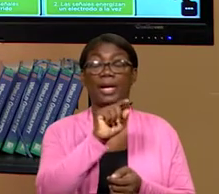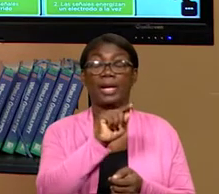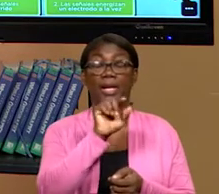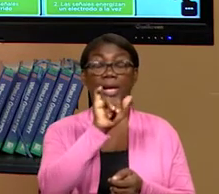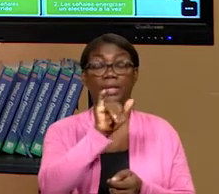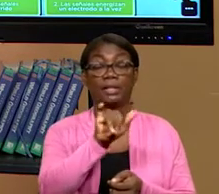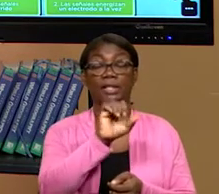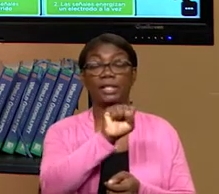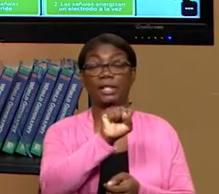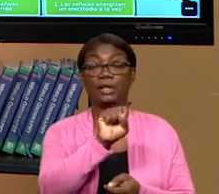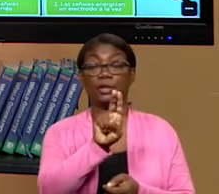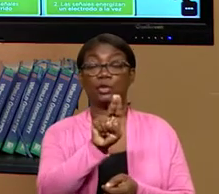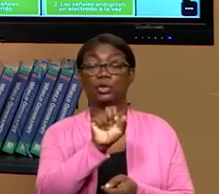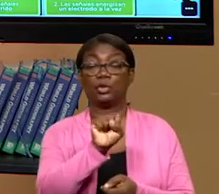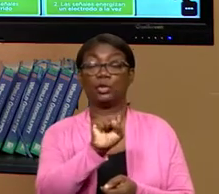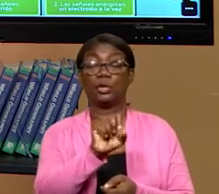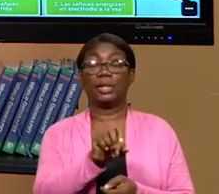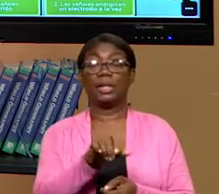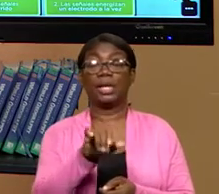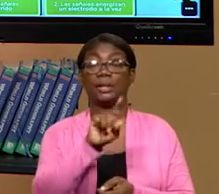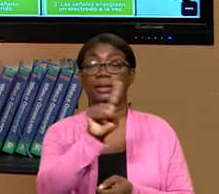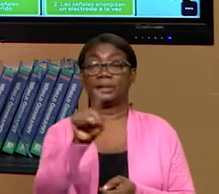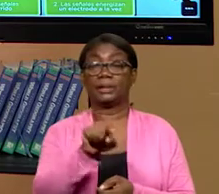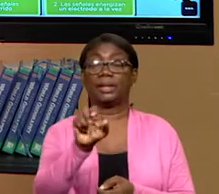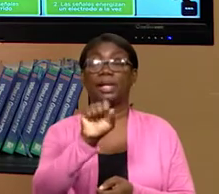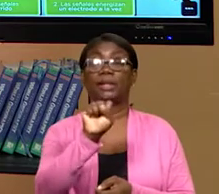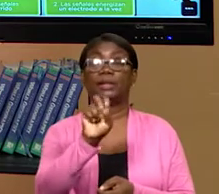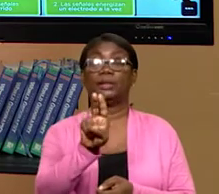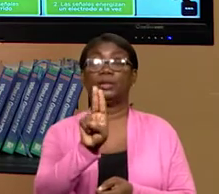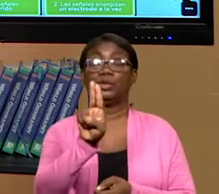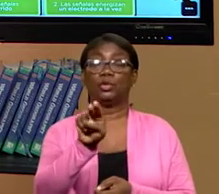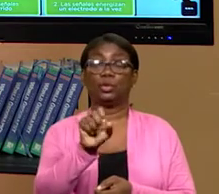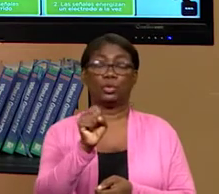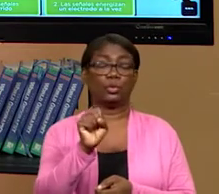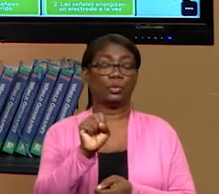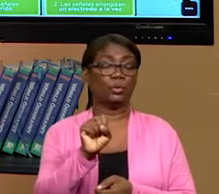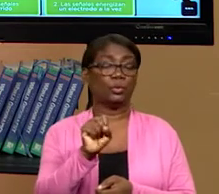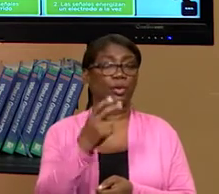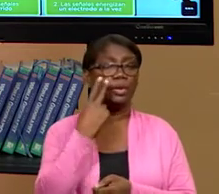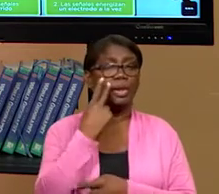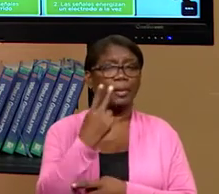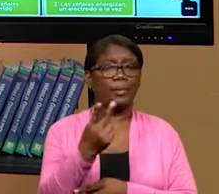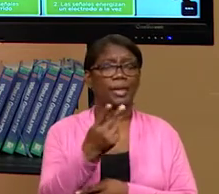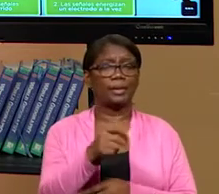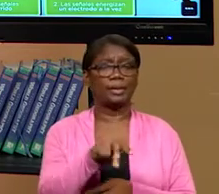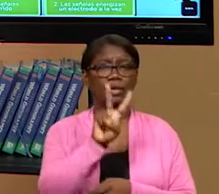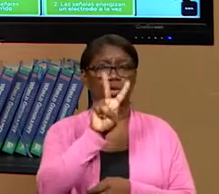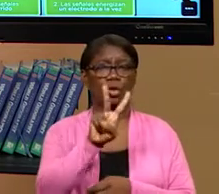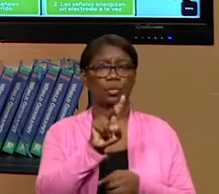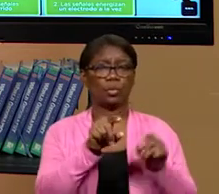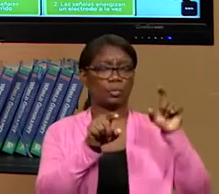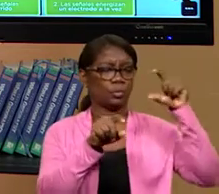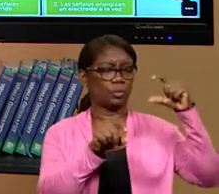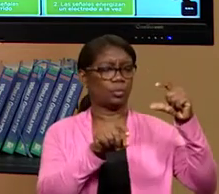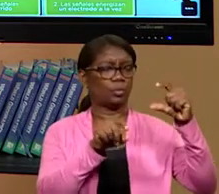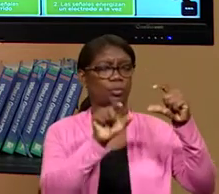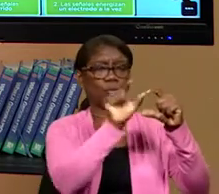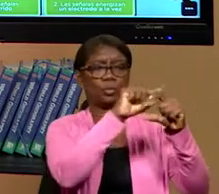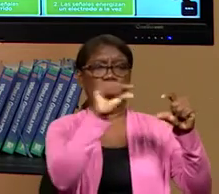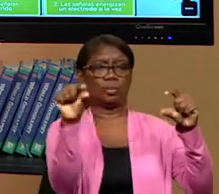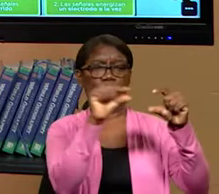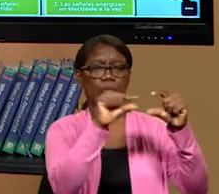ZSUS normalmente ustedes observan dos bloques o conjuntos de electrodos,